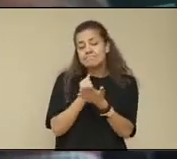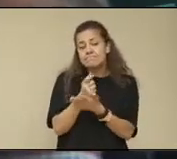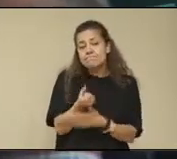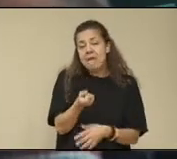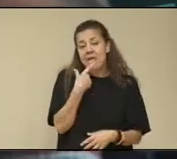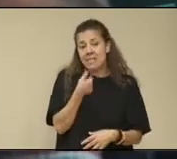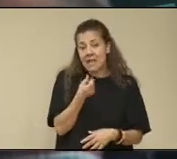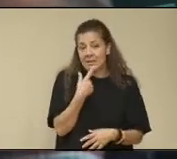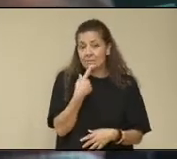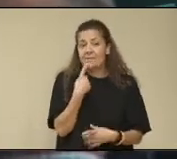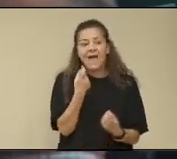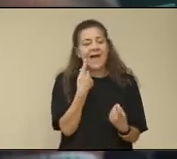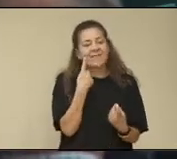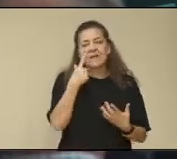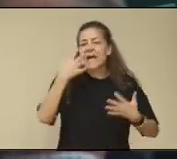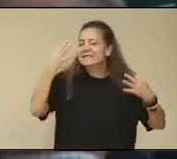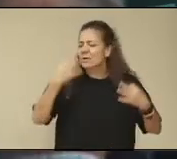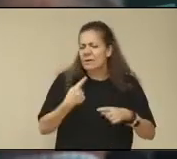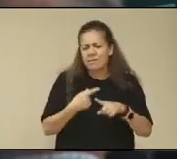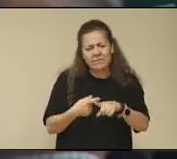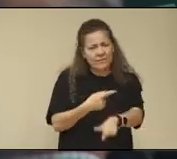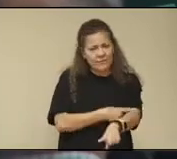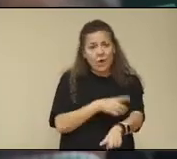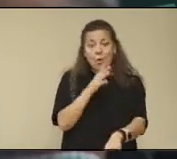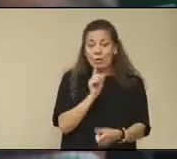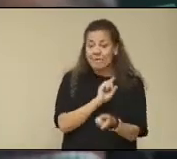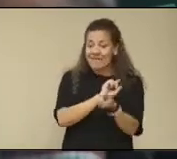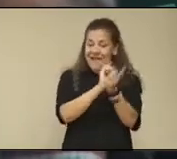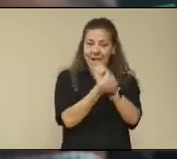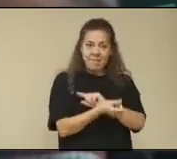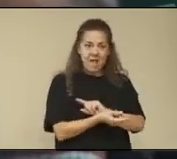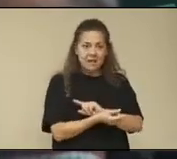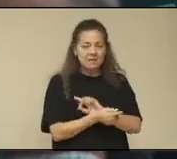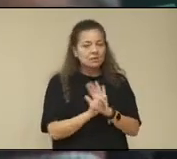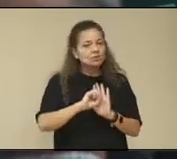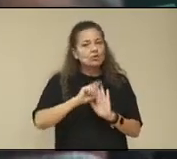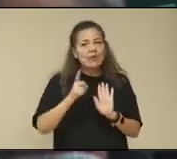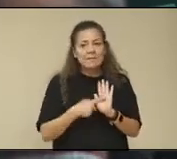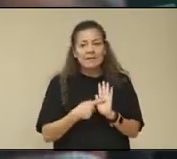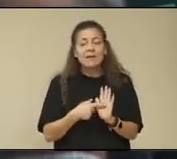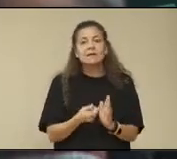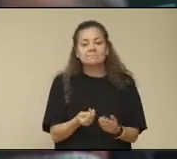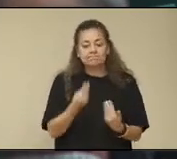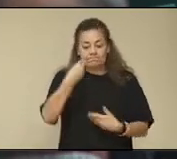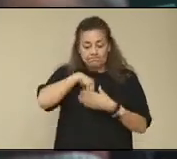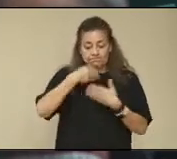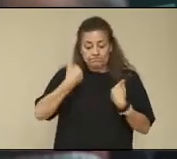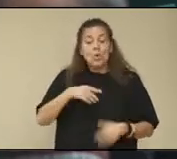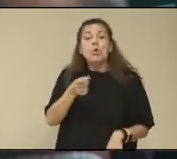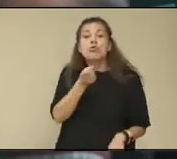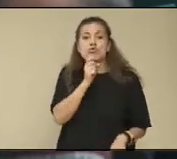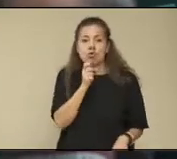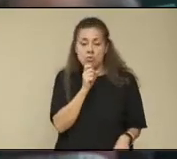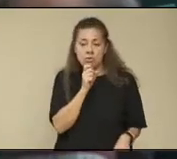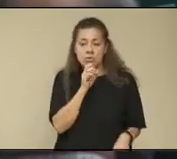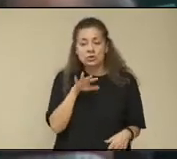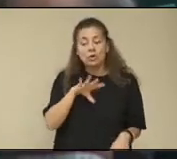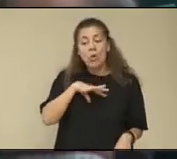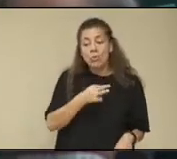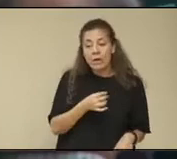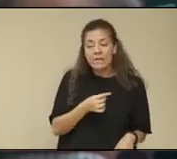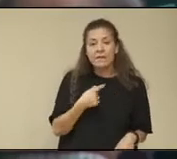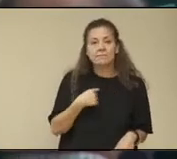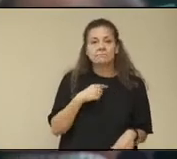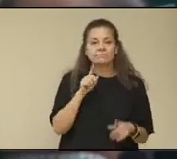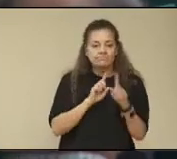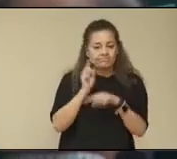una seguridad extrema, porque vas a cambiar totalmente la vía de administración. Entonces va a poder pasar a